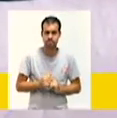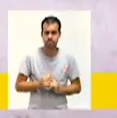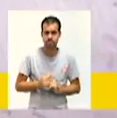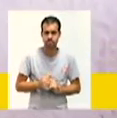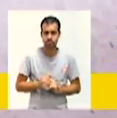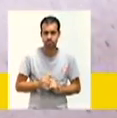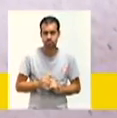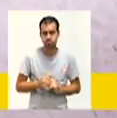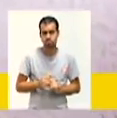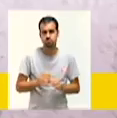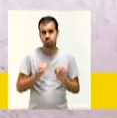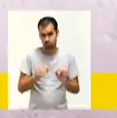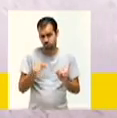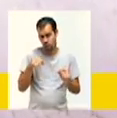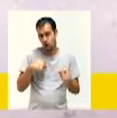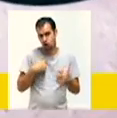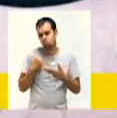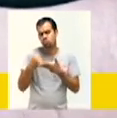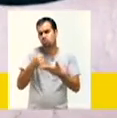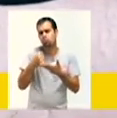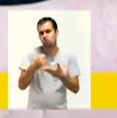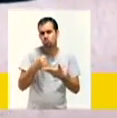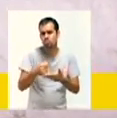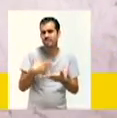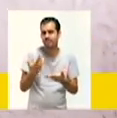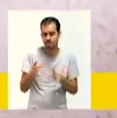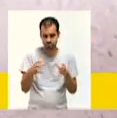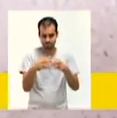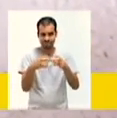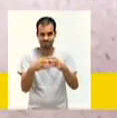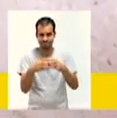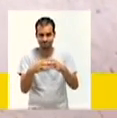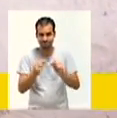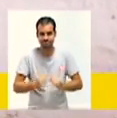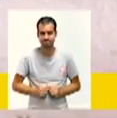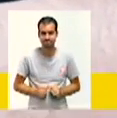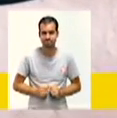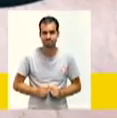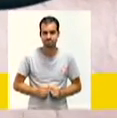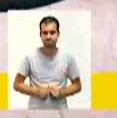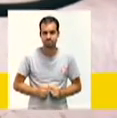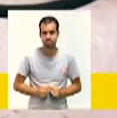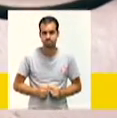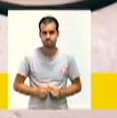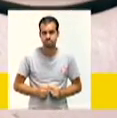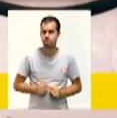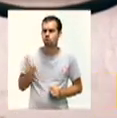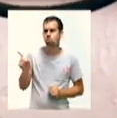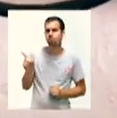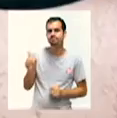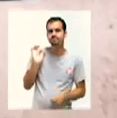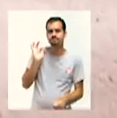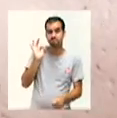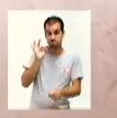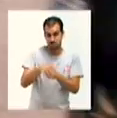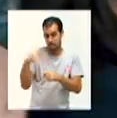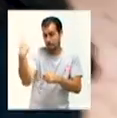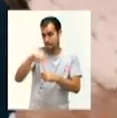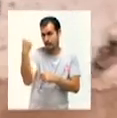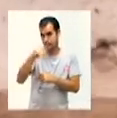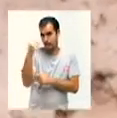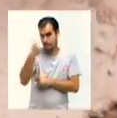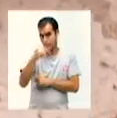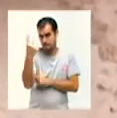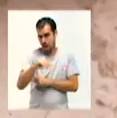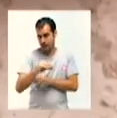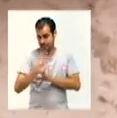caldera y centrífugo. Soy operador de clarificador en zafra, ahora soy ayudante de una brigada de pailería. Richard, ¿qué te